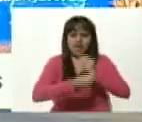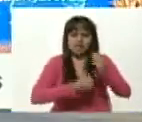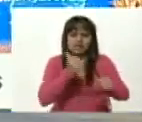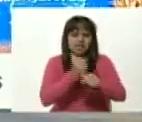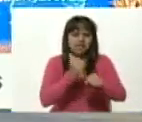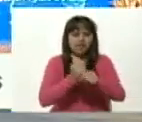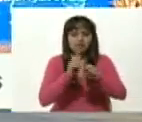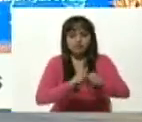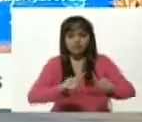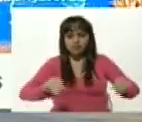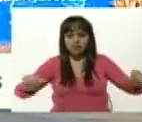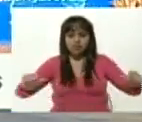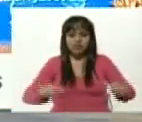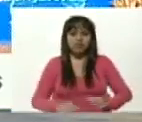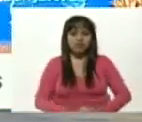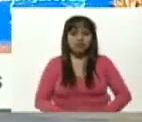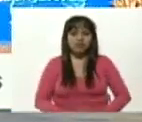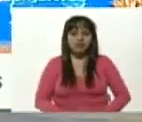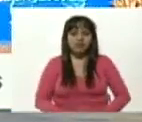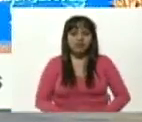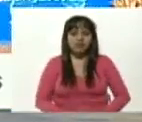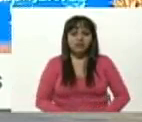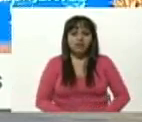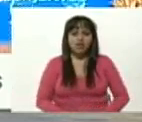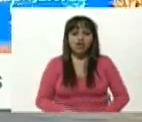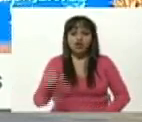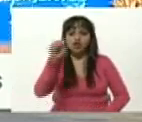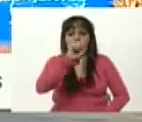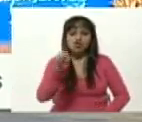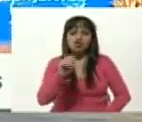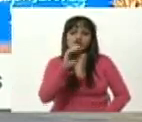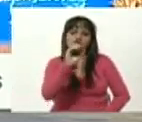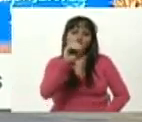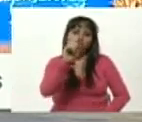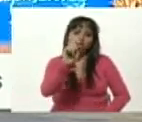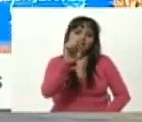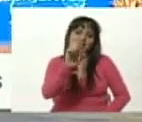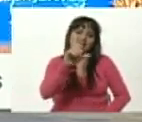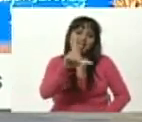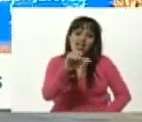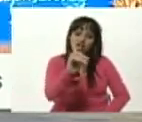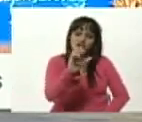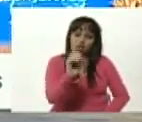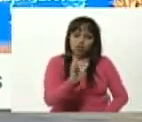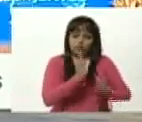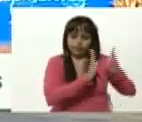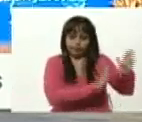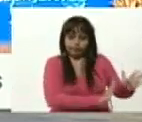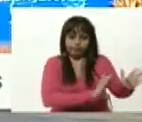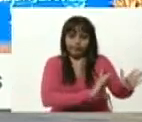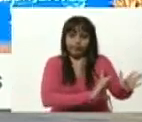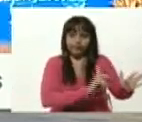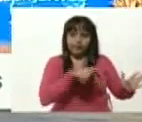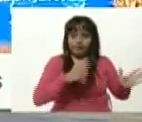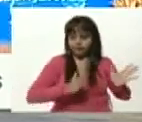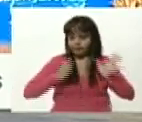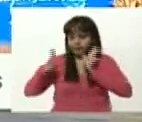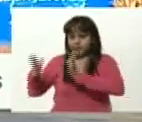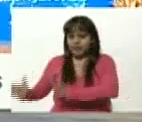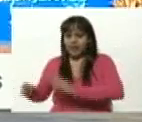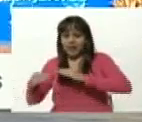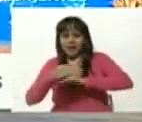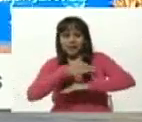Tierras, don Wilmar Castro Soteldo, la ministra